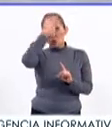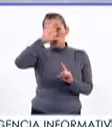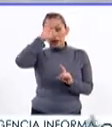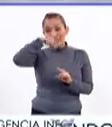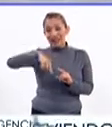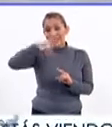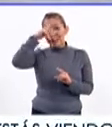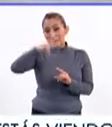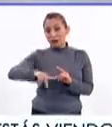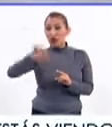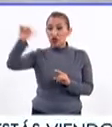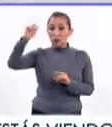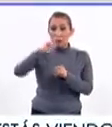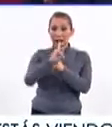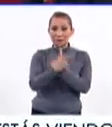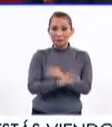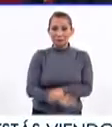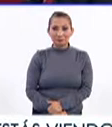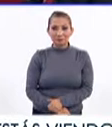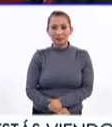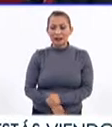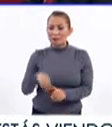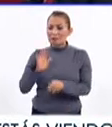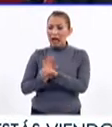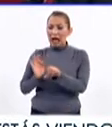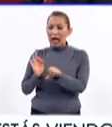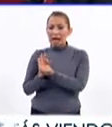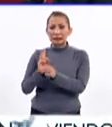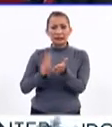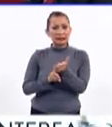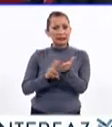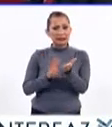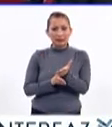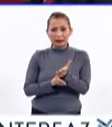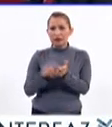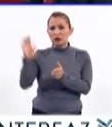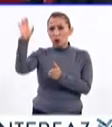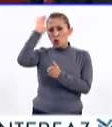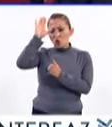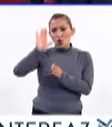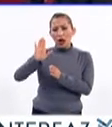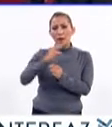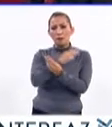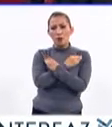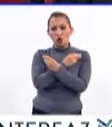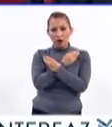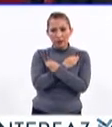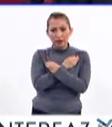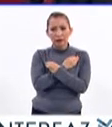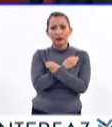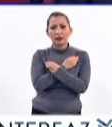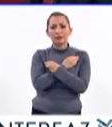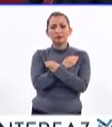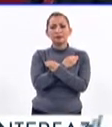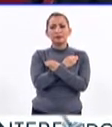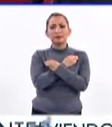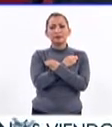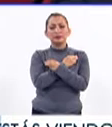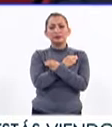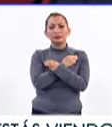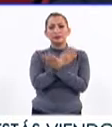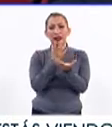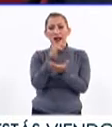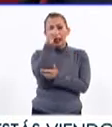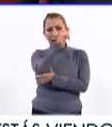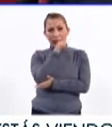de nuestro país en el extranjero. Reforzar los valores culturales, morales,